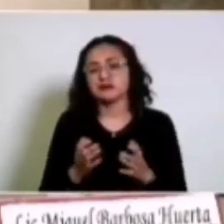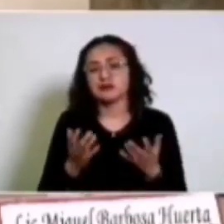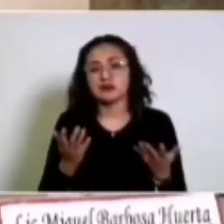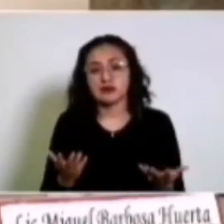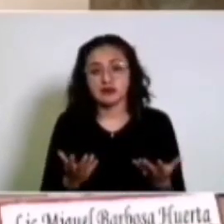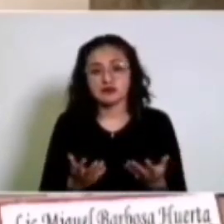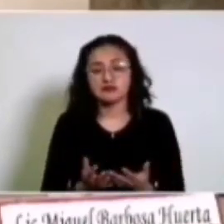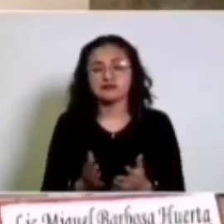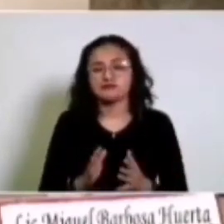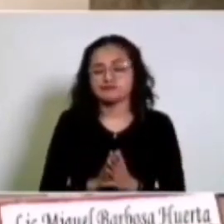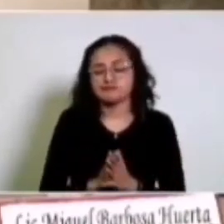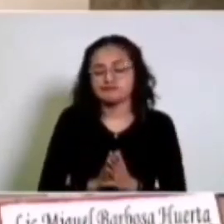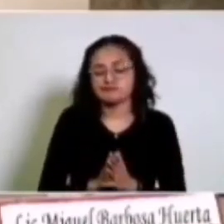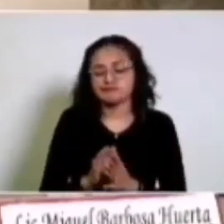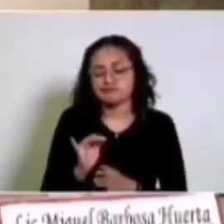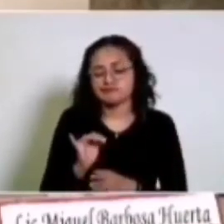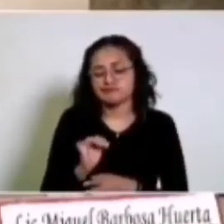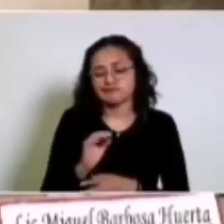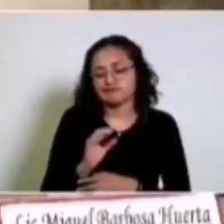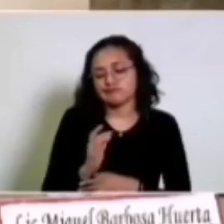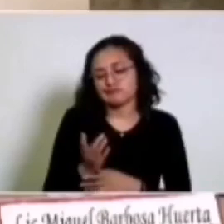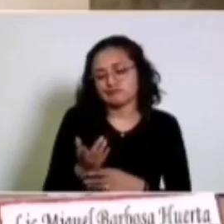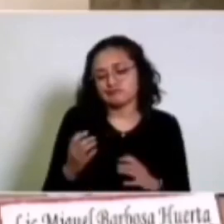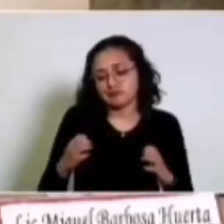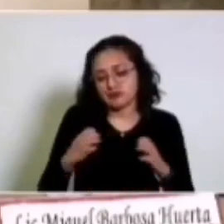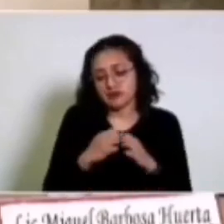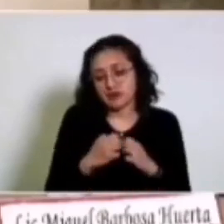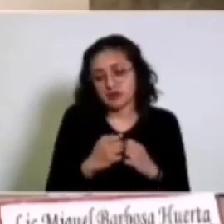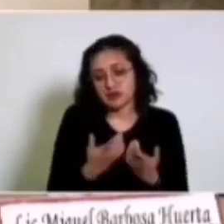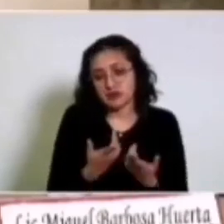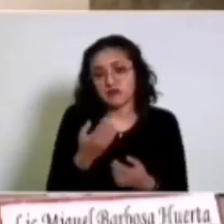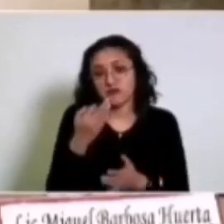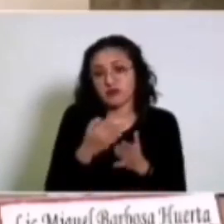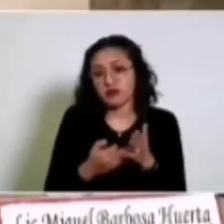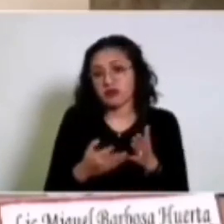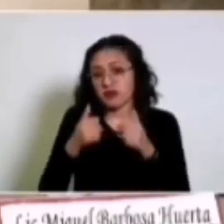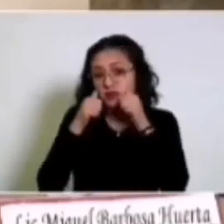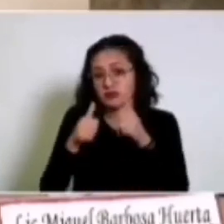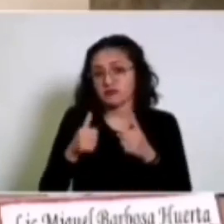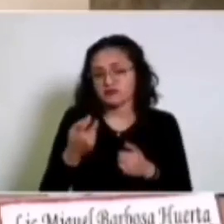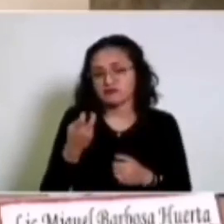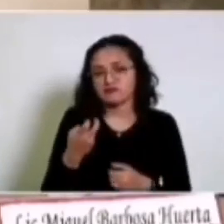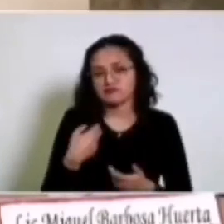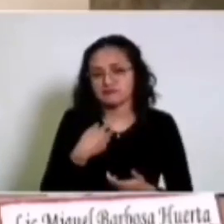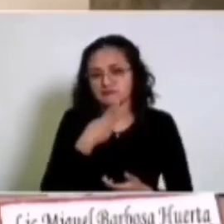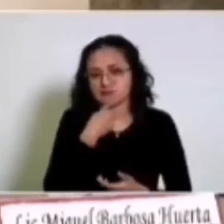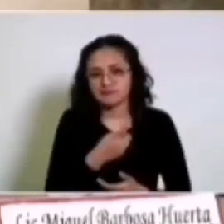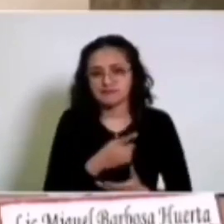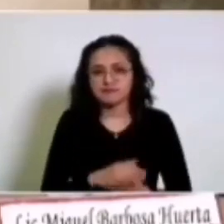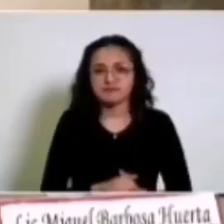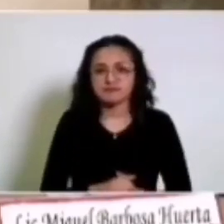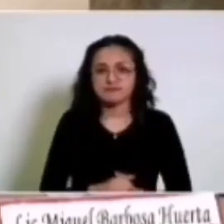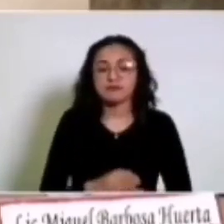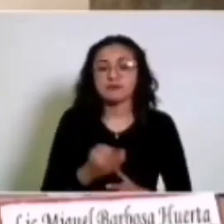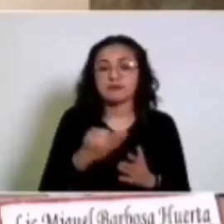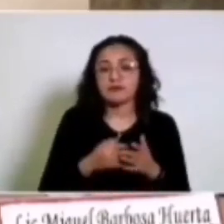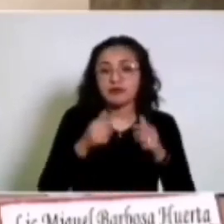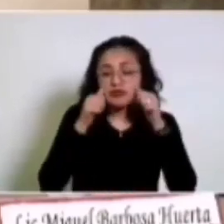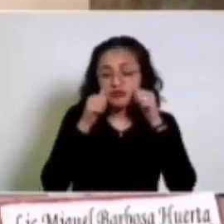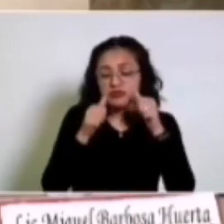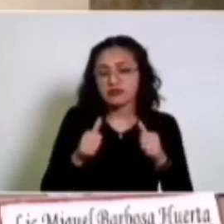está haciendo crisis y hay mucha desatención. A eso me refiero,